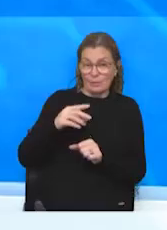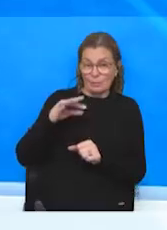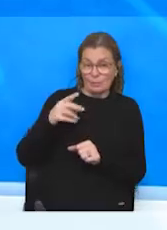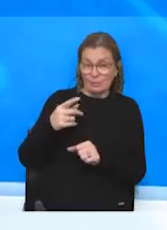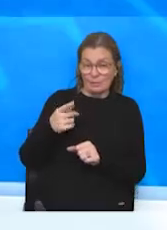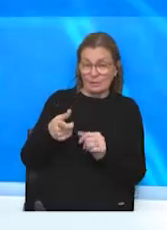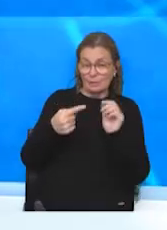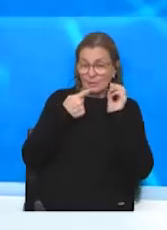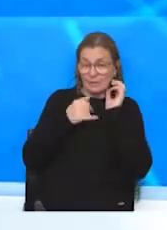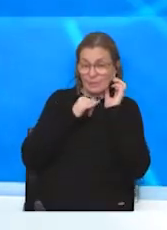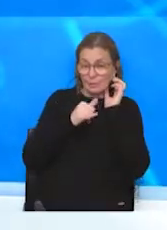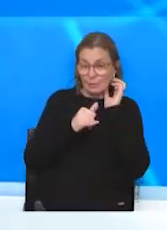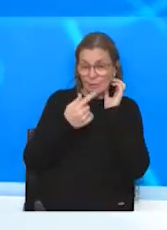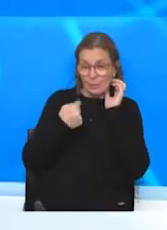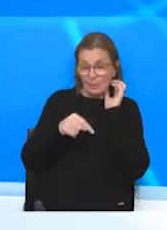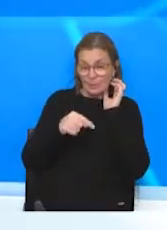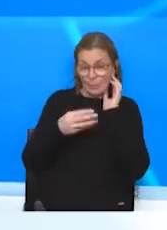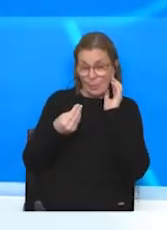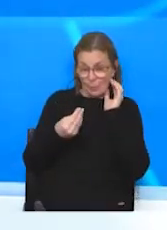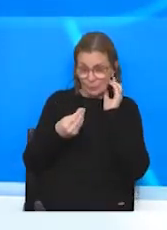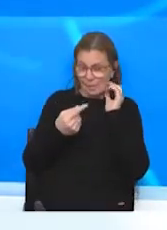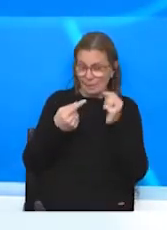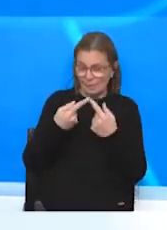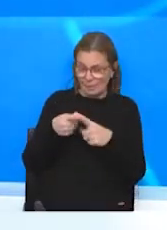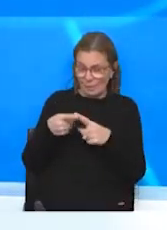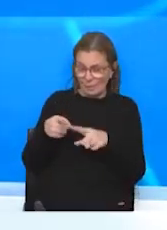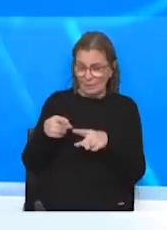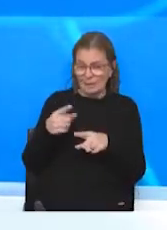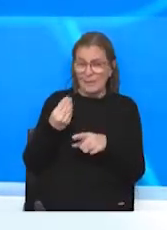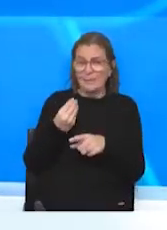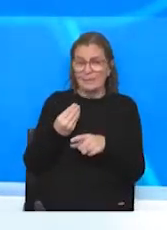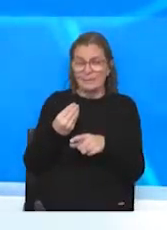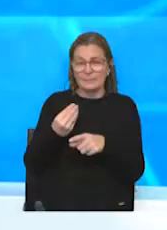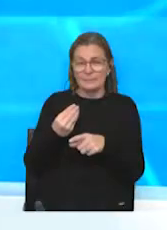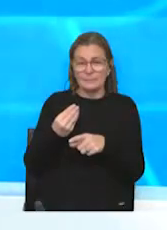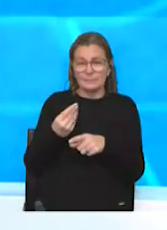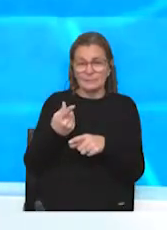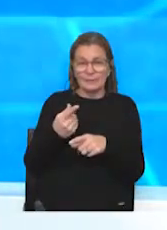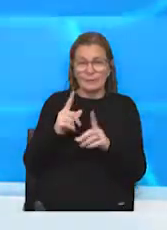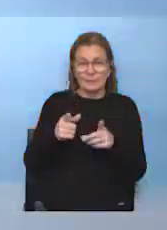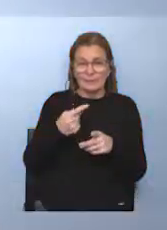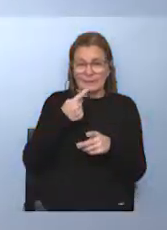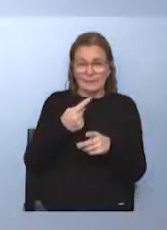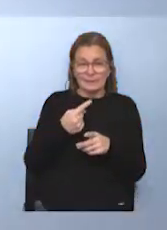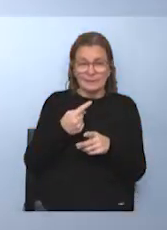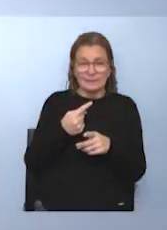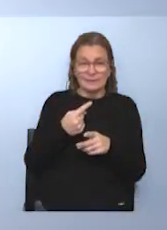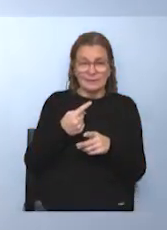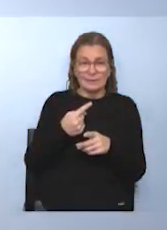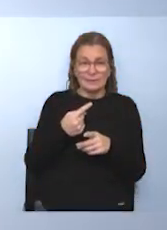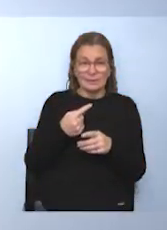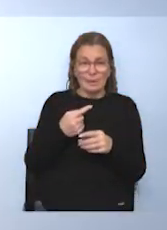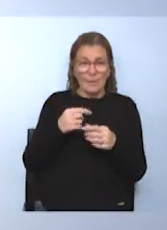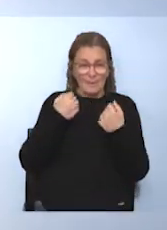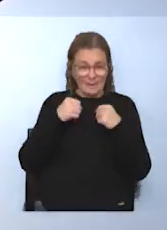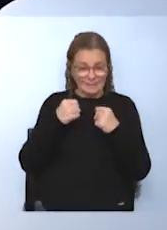está esto que se está denunciando ahora pero eh Son muchas las cosas no Y qué pasa eso por un lado digamos de de cuestiones que tienen que ver este que son muy